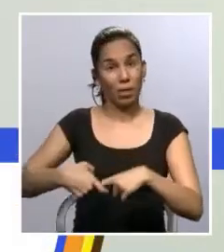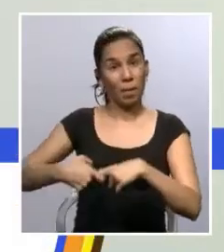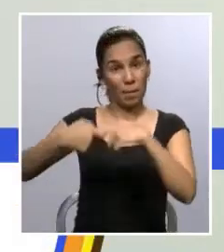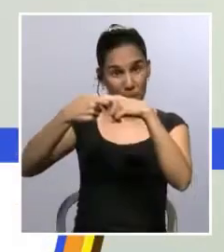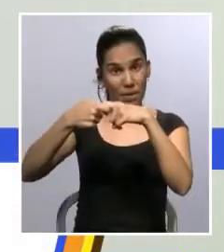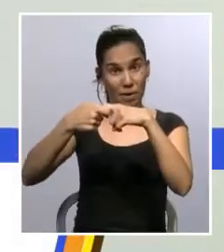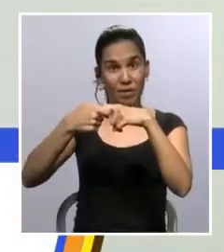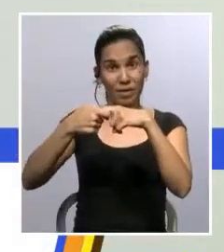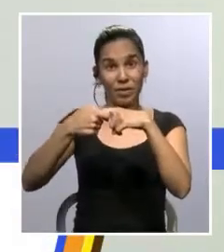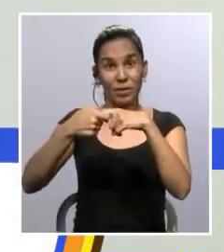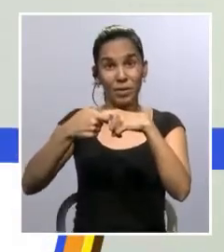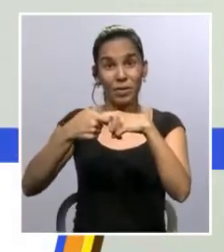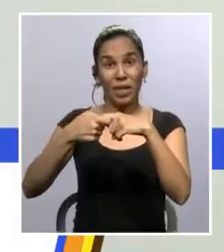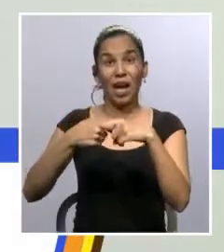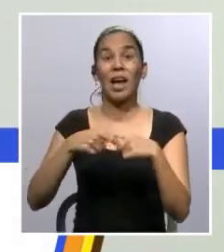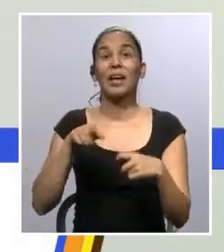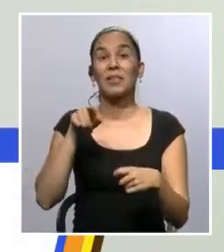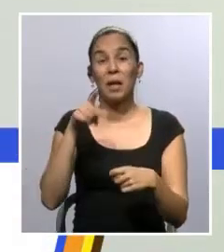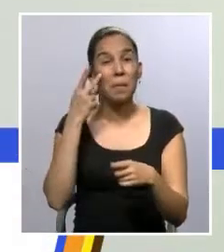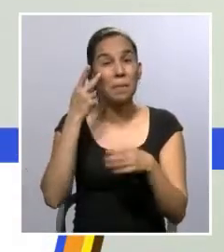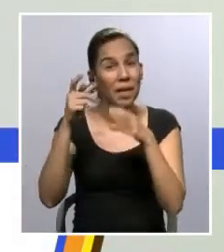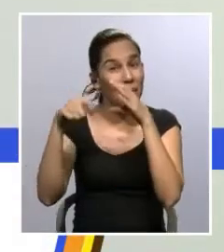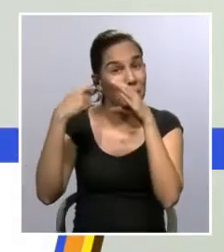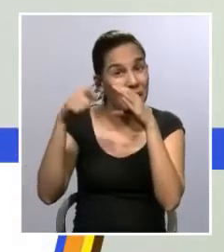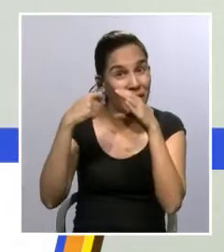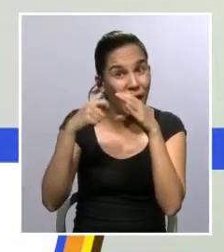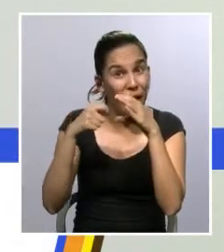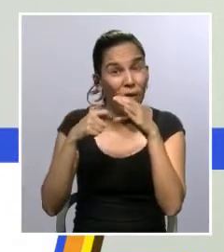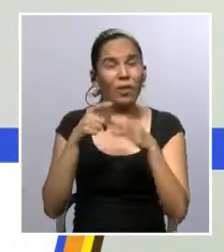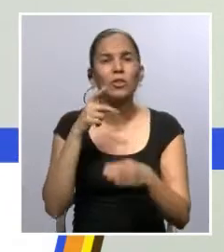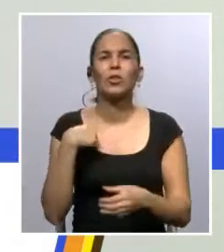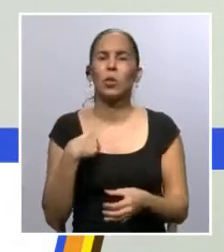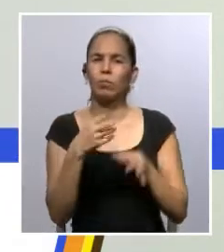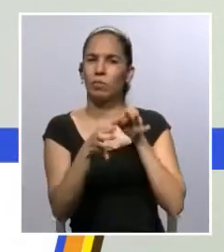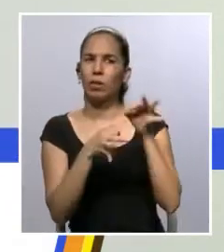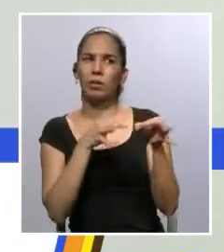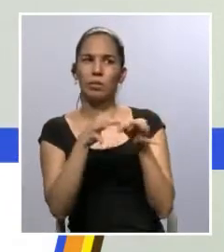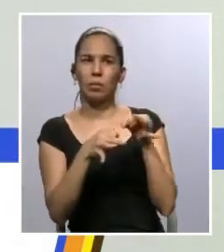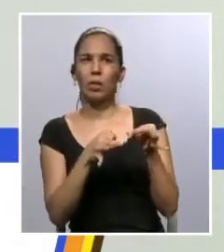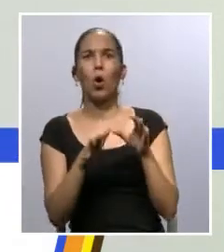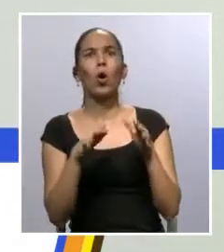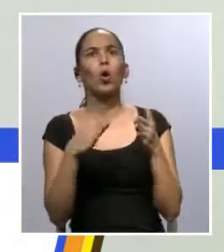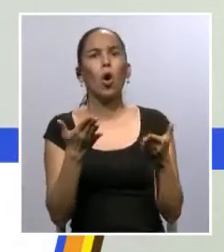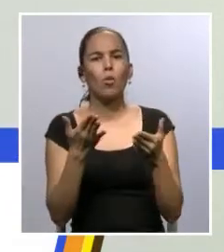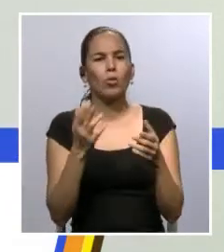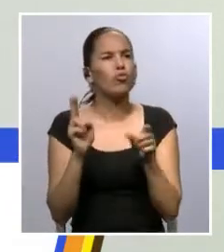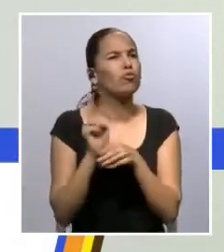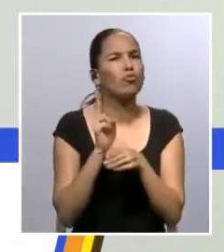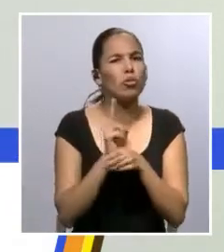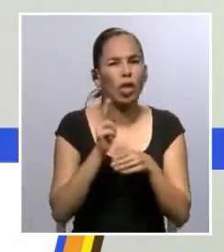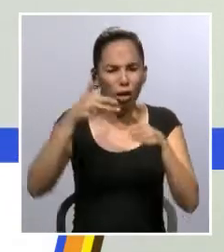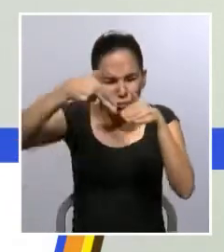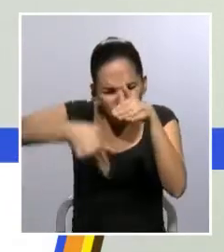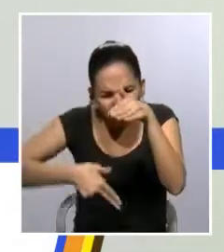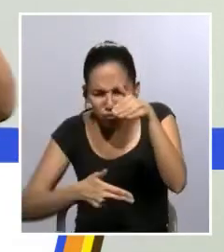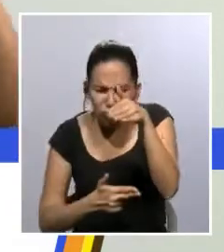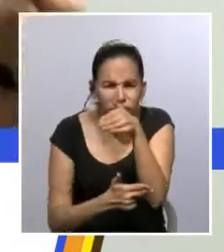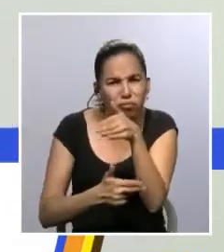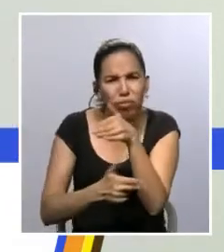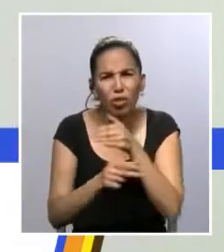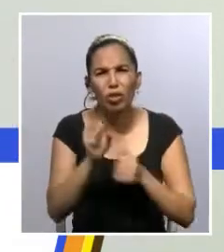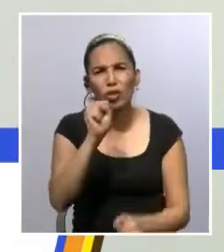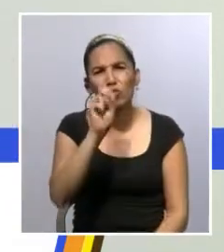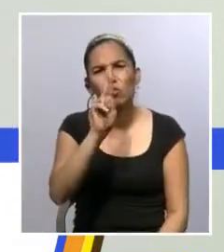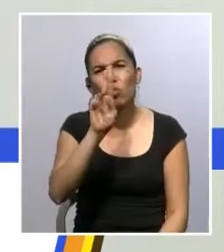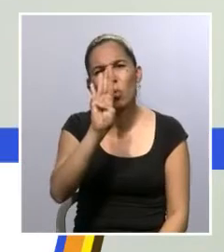corte, del próximo video que vamos a ver, entonces les voy a explicar cómo es el mecanismo. Pero ustedes pueden participar porque ya tienen todos